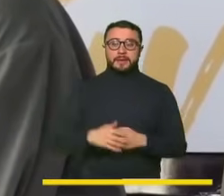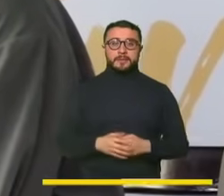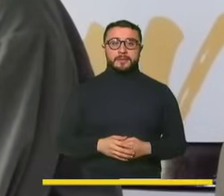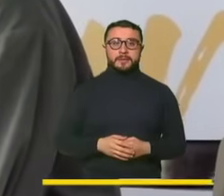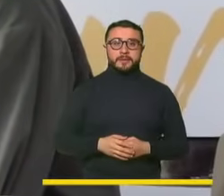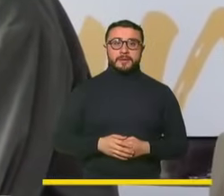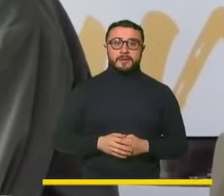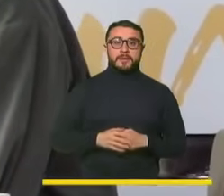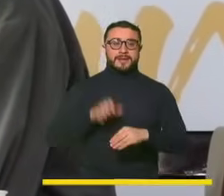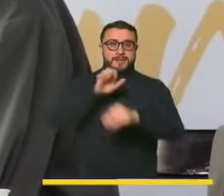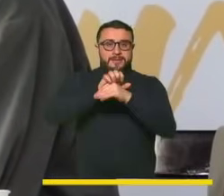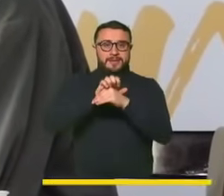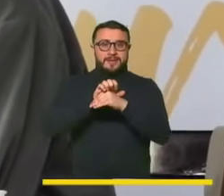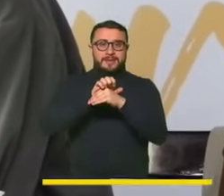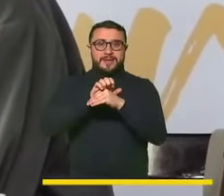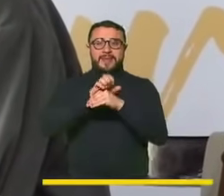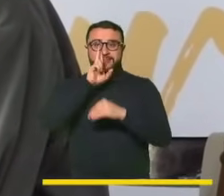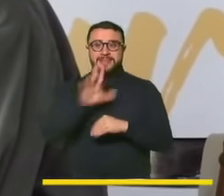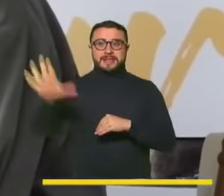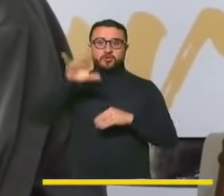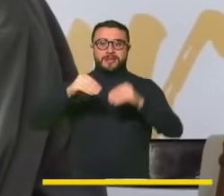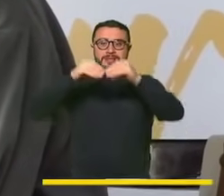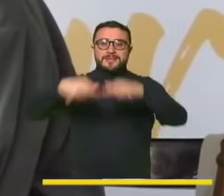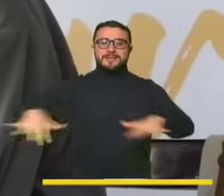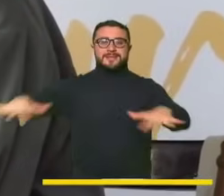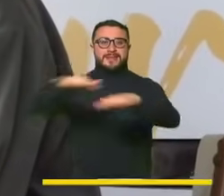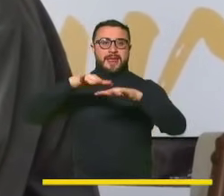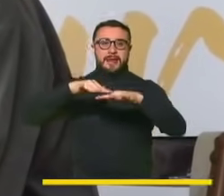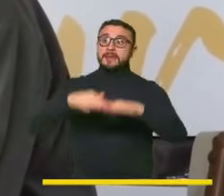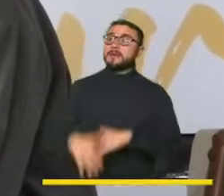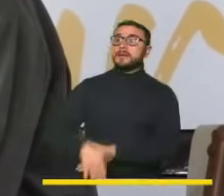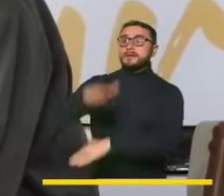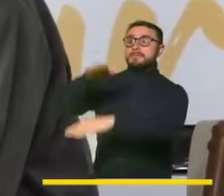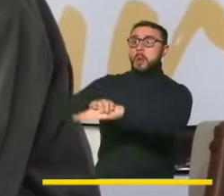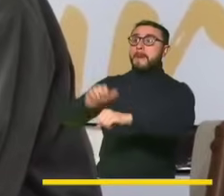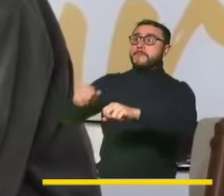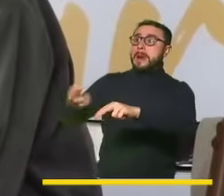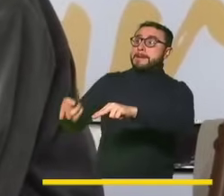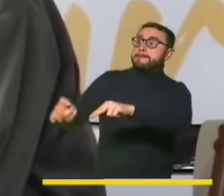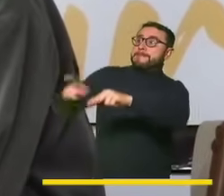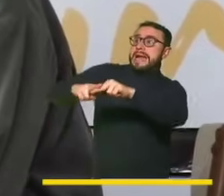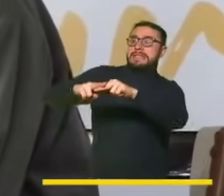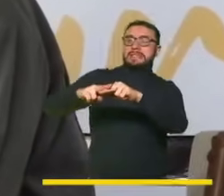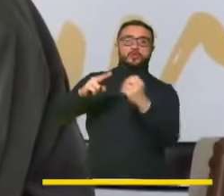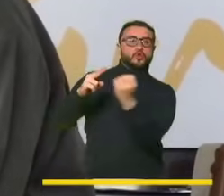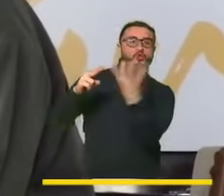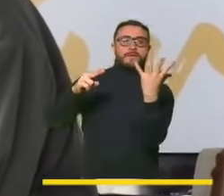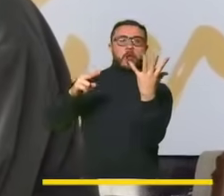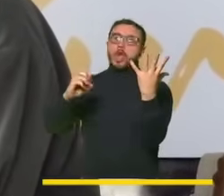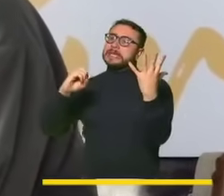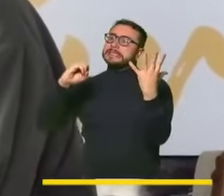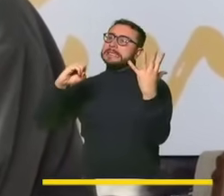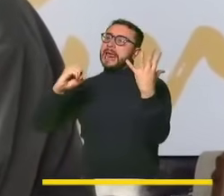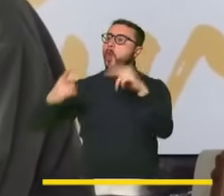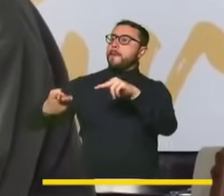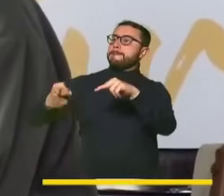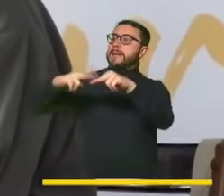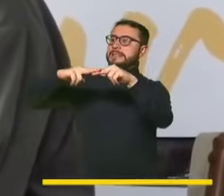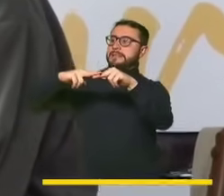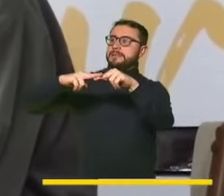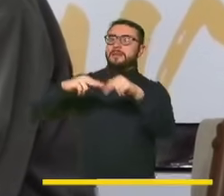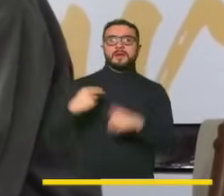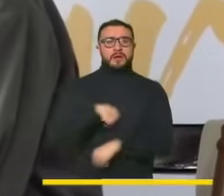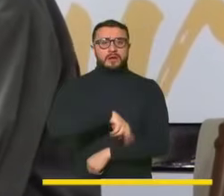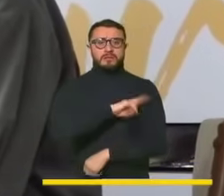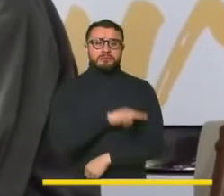de la Agencia Nacional de Tierras, ojalá le podamos sumar un cero, que ya no